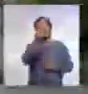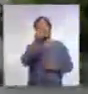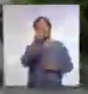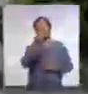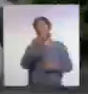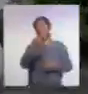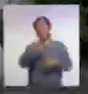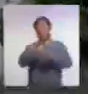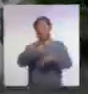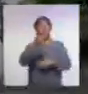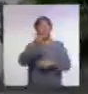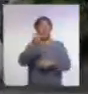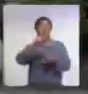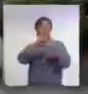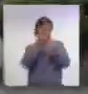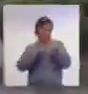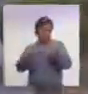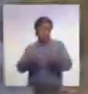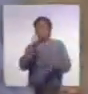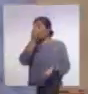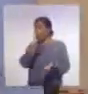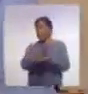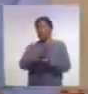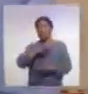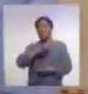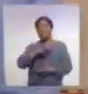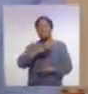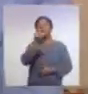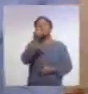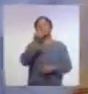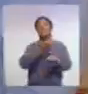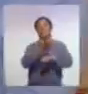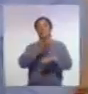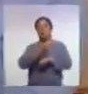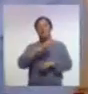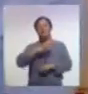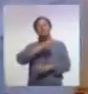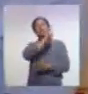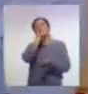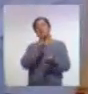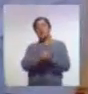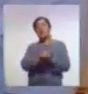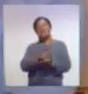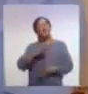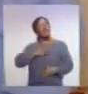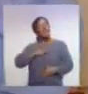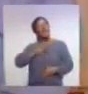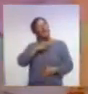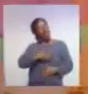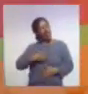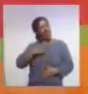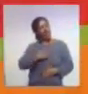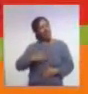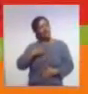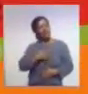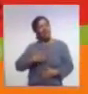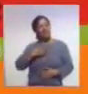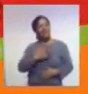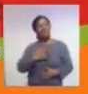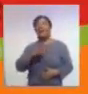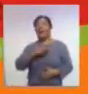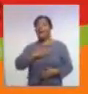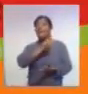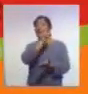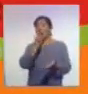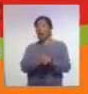9 estados que tienen una ley de adopciones. Y bueno, a nosotros nos pone muy contentos y contentas que nuestra ley de